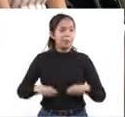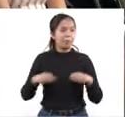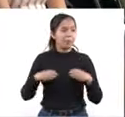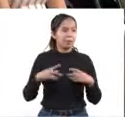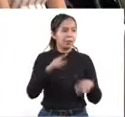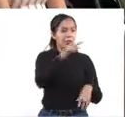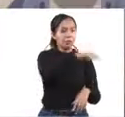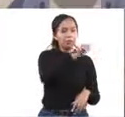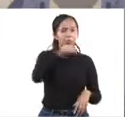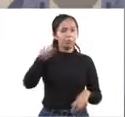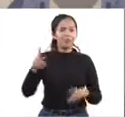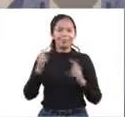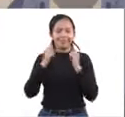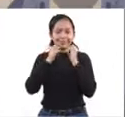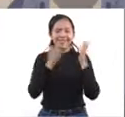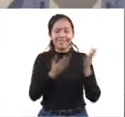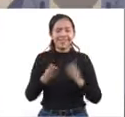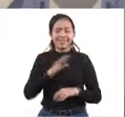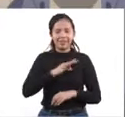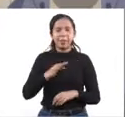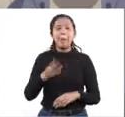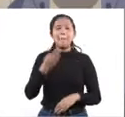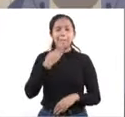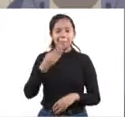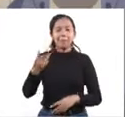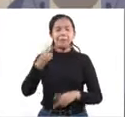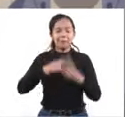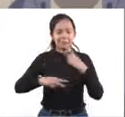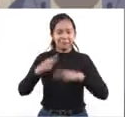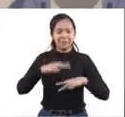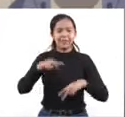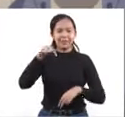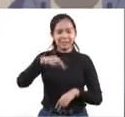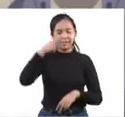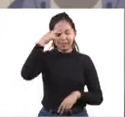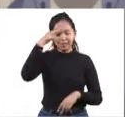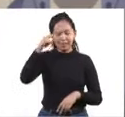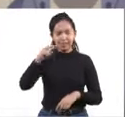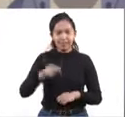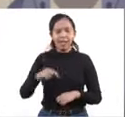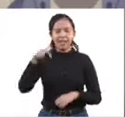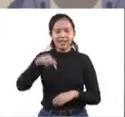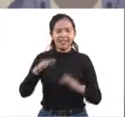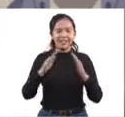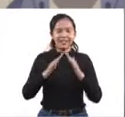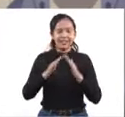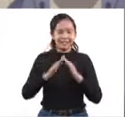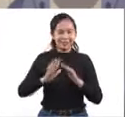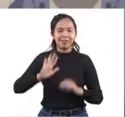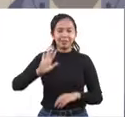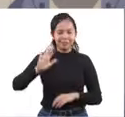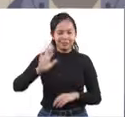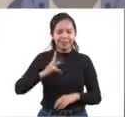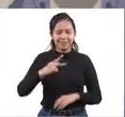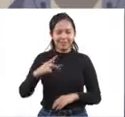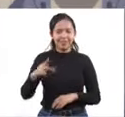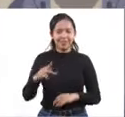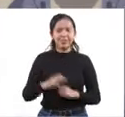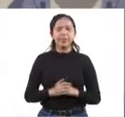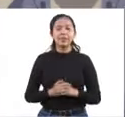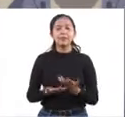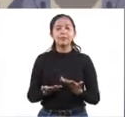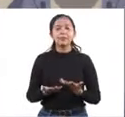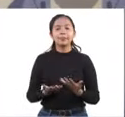bienvenidos, bienvenidas. Esta es su casa, como decimos siempre las mexicanas y los mexicanos. Y